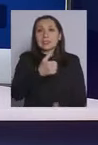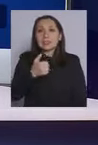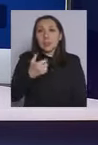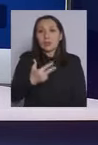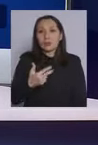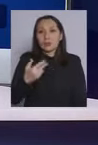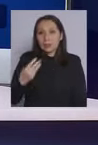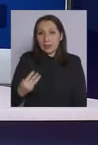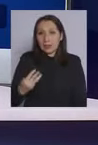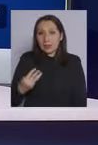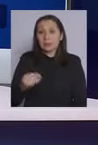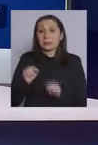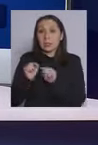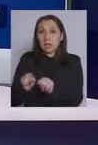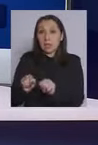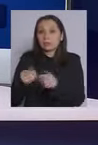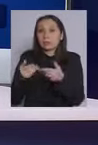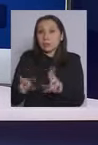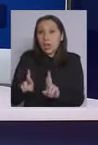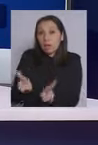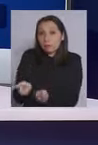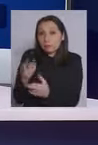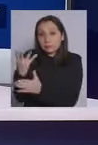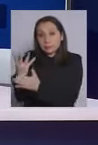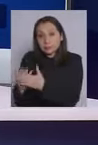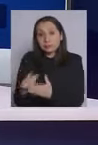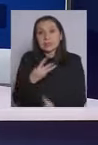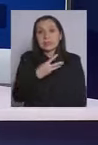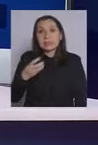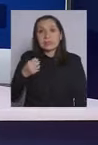334.683, de las cuales ya se han recuperado